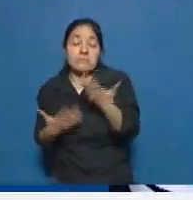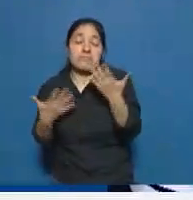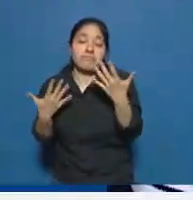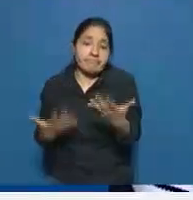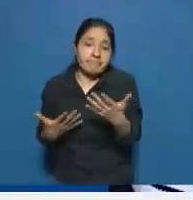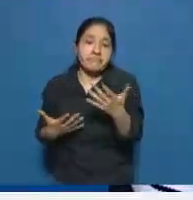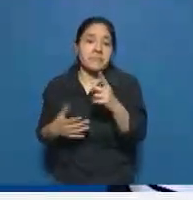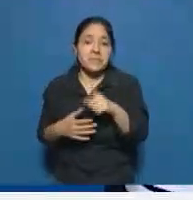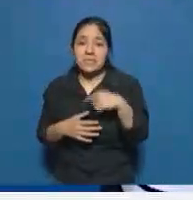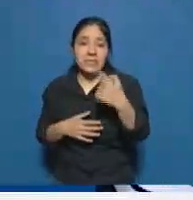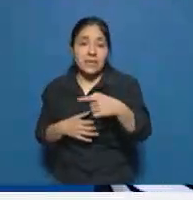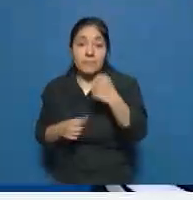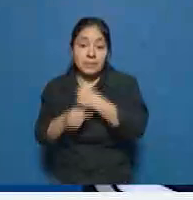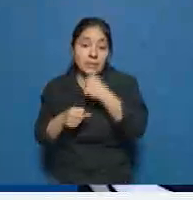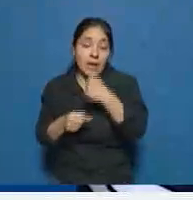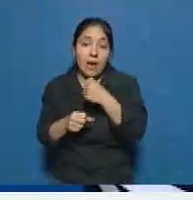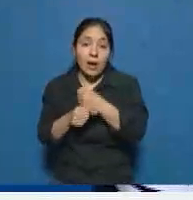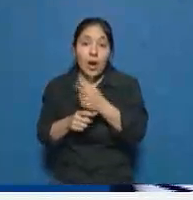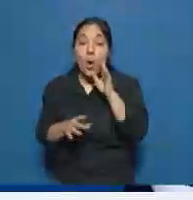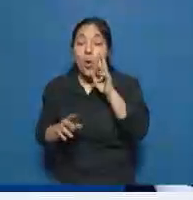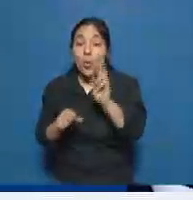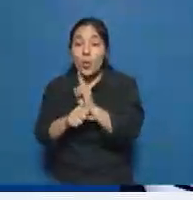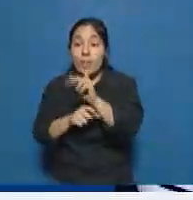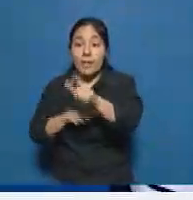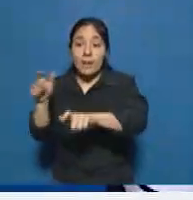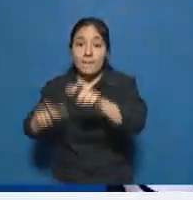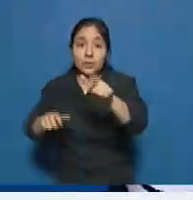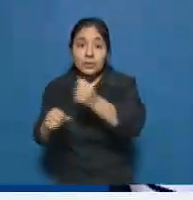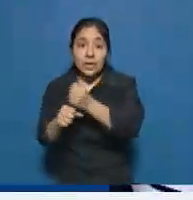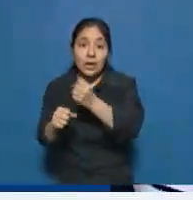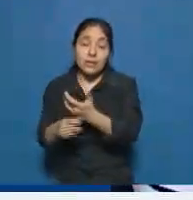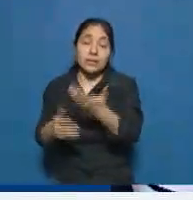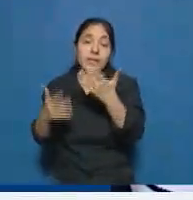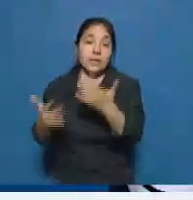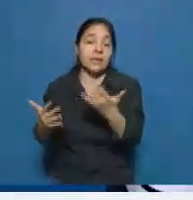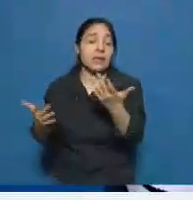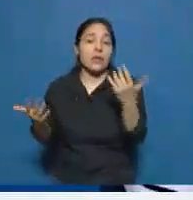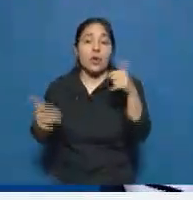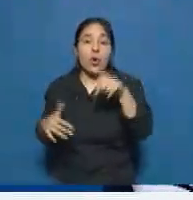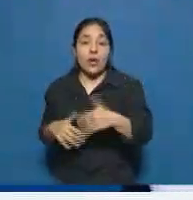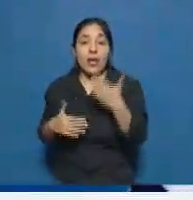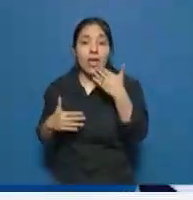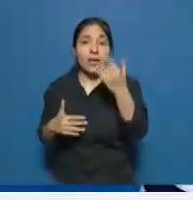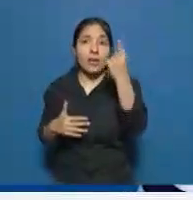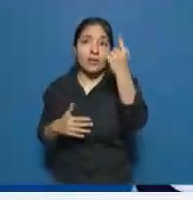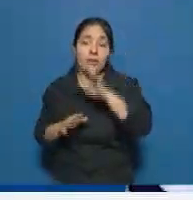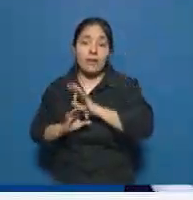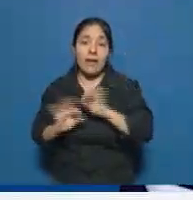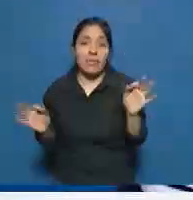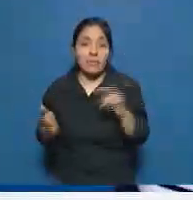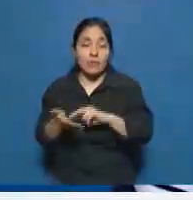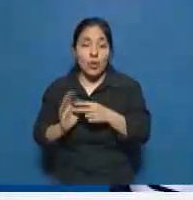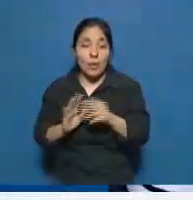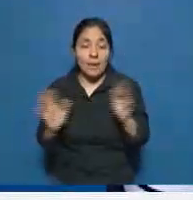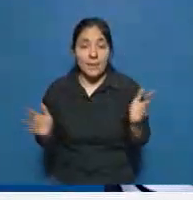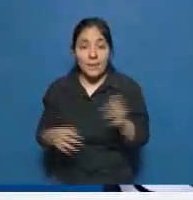nosotros siempre trabajando en eso para cuidar al personal, pero bueno, esta vez, gracias a Dios, no pasó nada, los mayores.